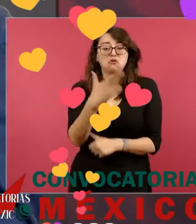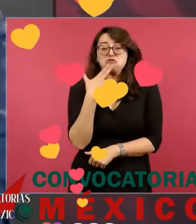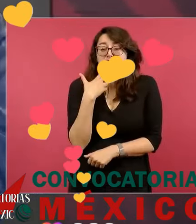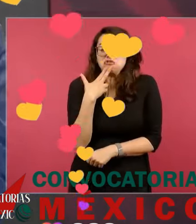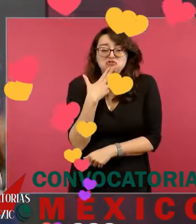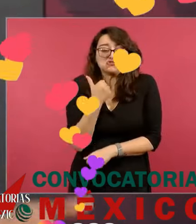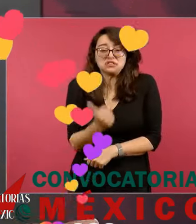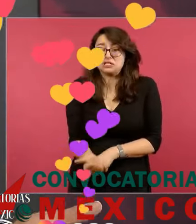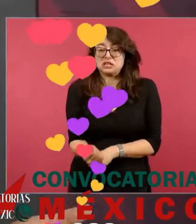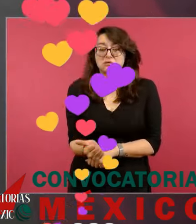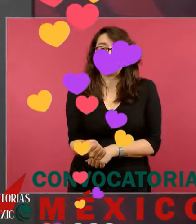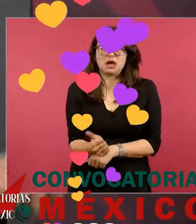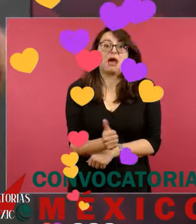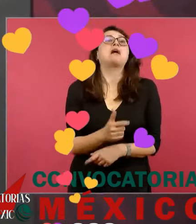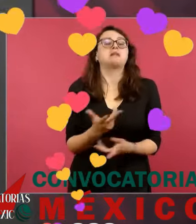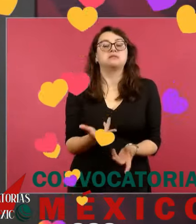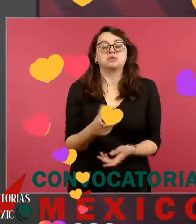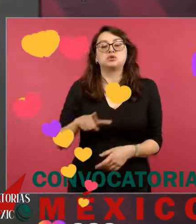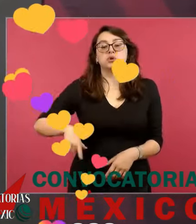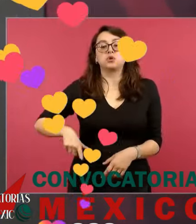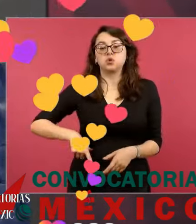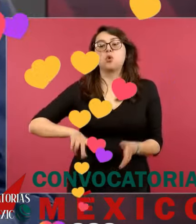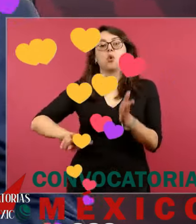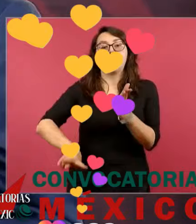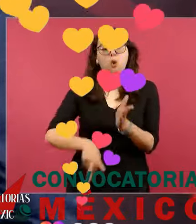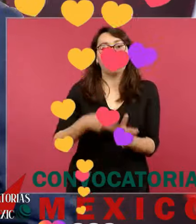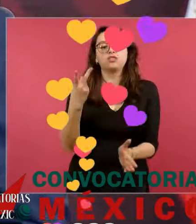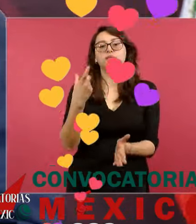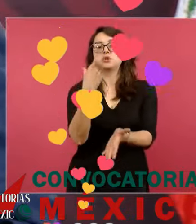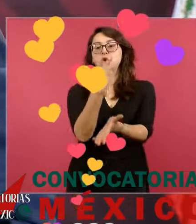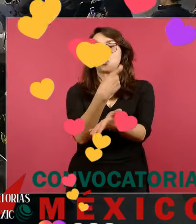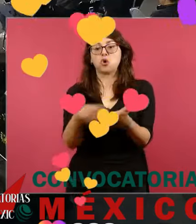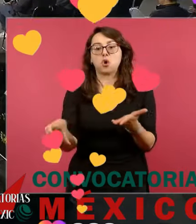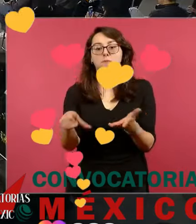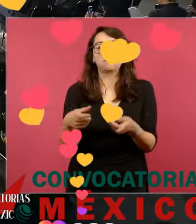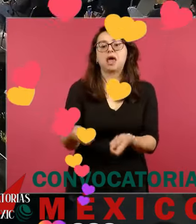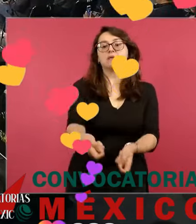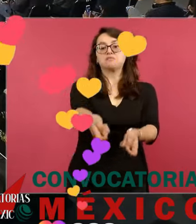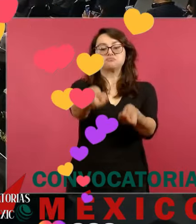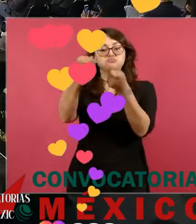lo que se había privatizado se vuelve a estatizar